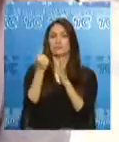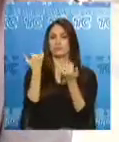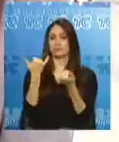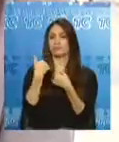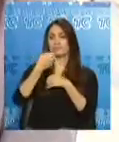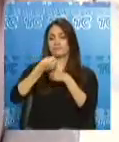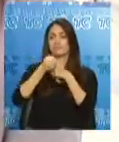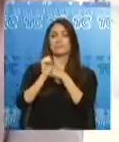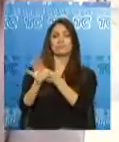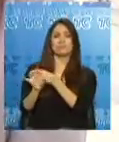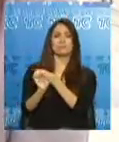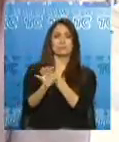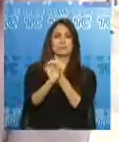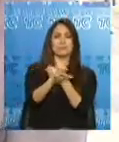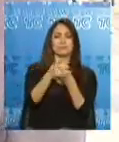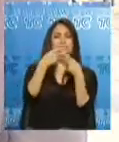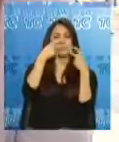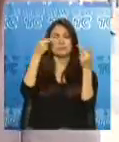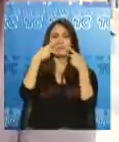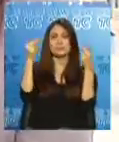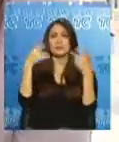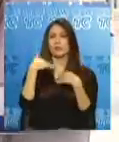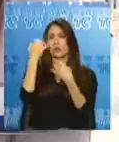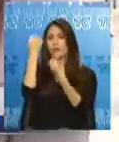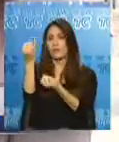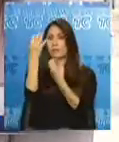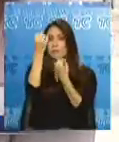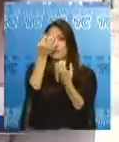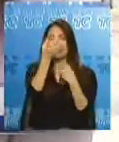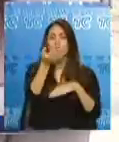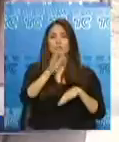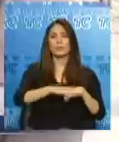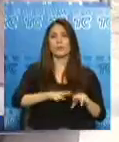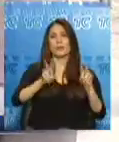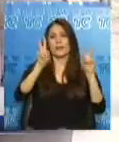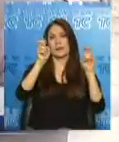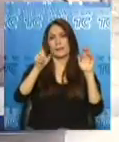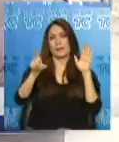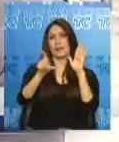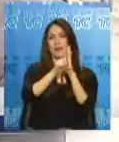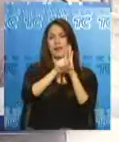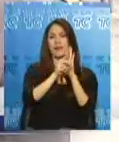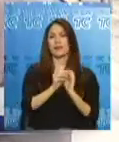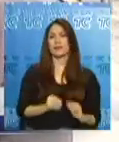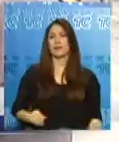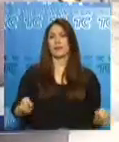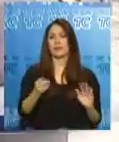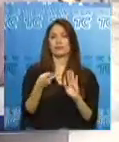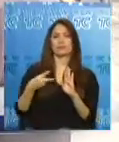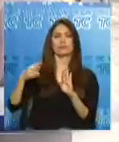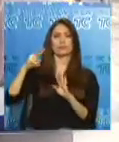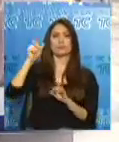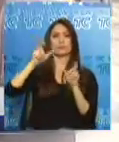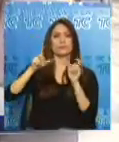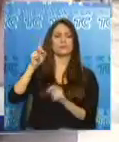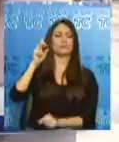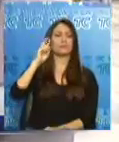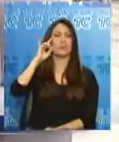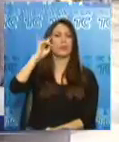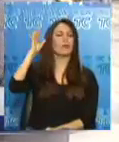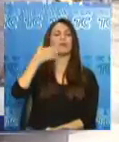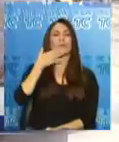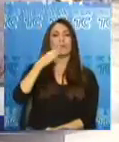de comunicación la información correcta sobre la ley de especulación para evitar la especulación del valor del